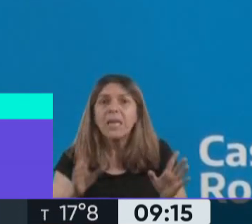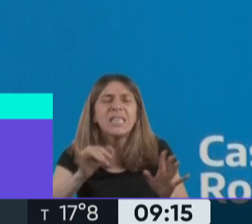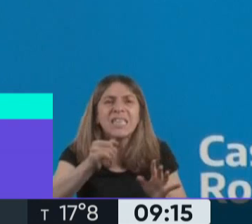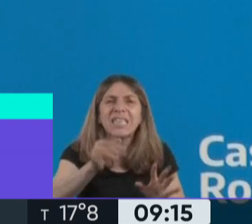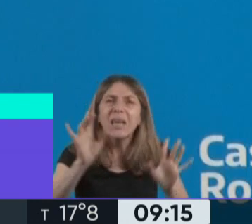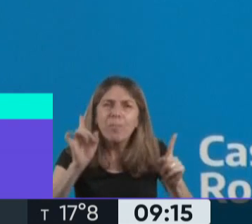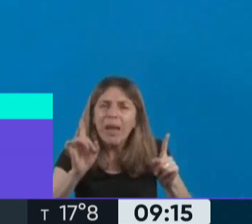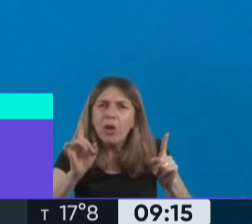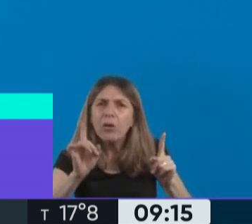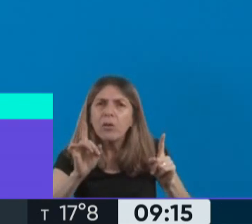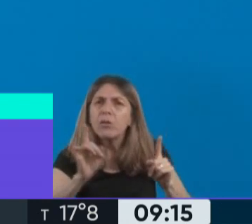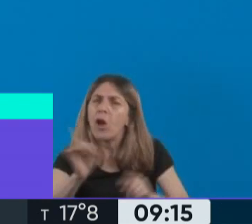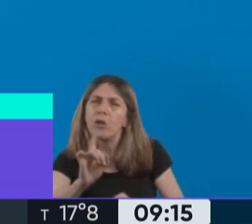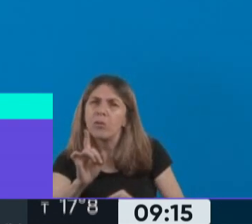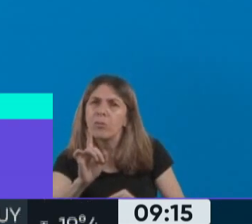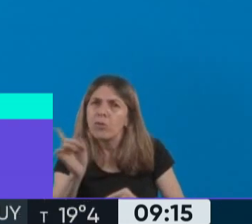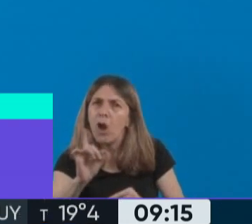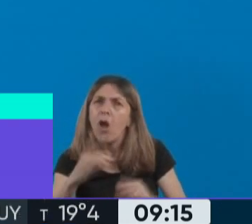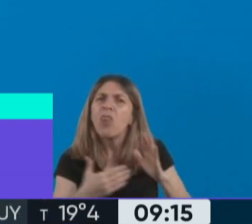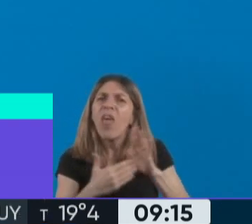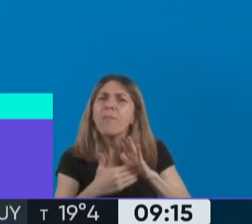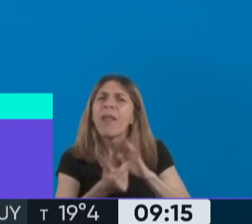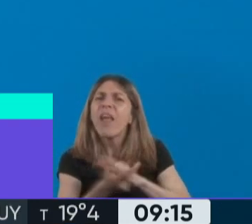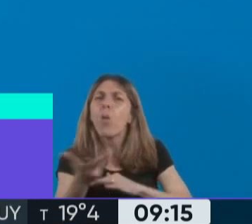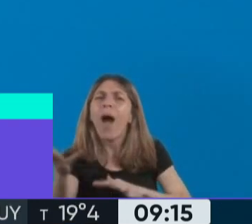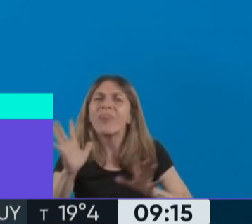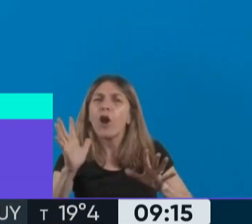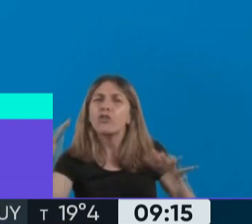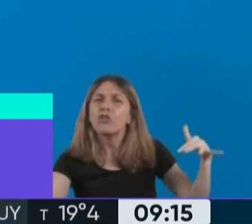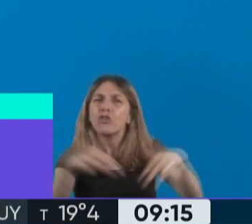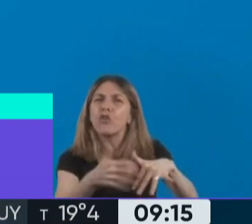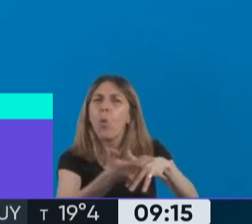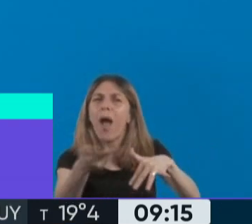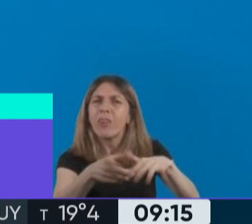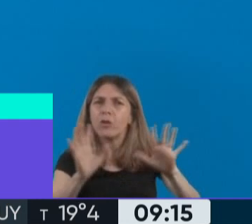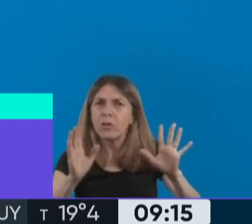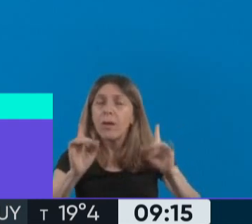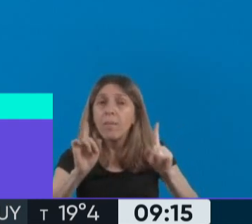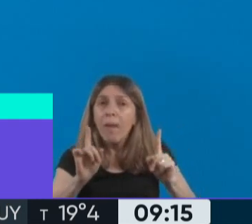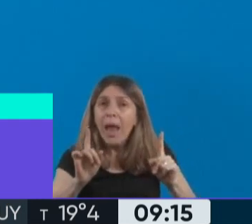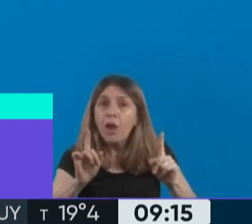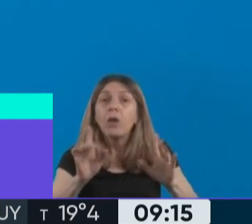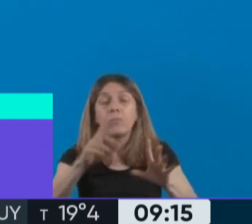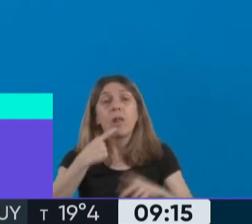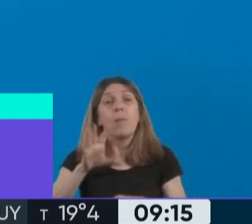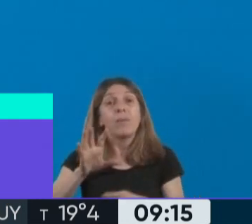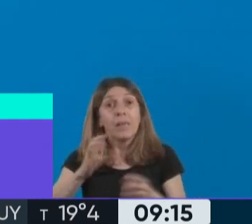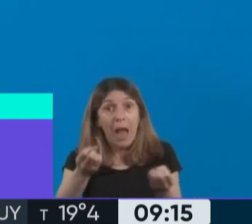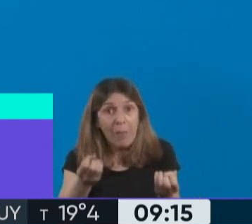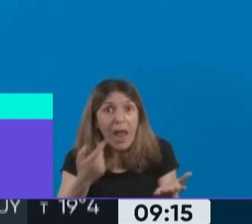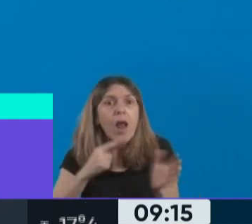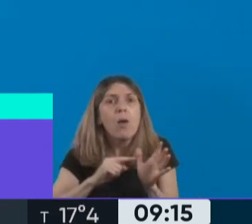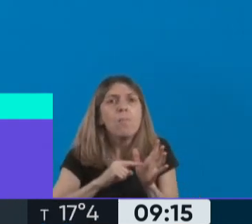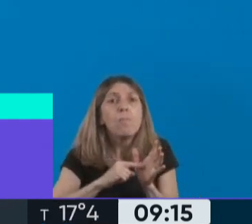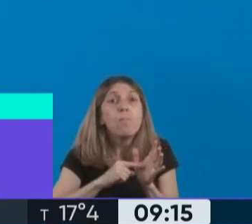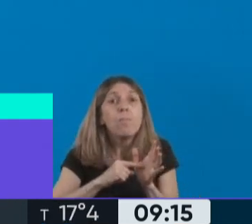Sí, pero no, depende de la cantidad de gente, digamos, pero digamos, la provincia, está bien, la